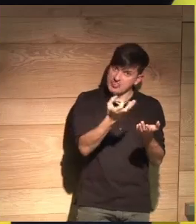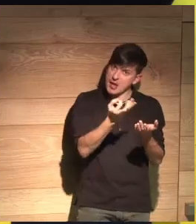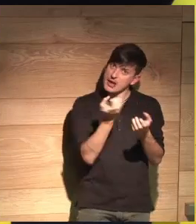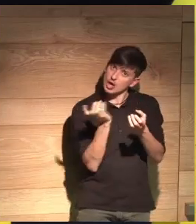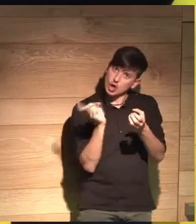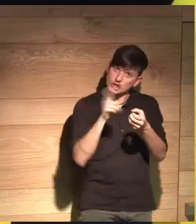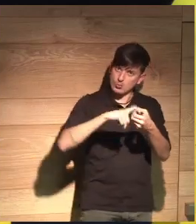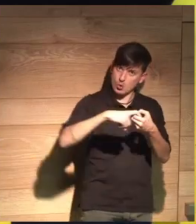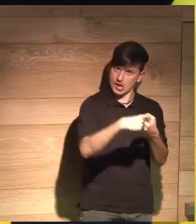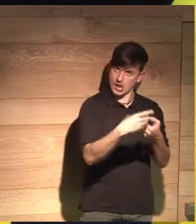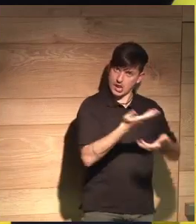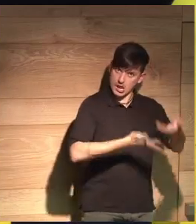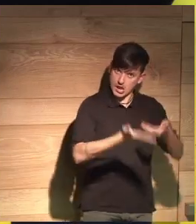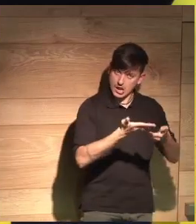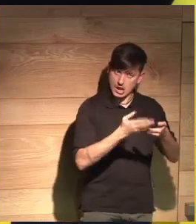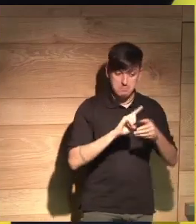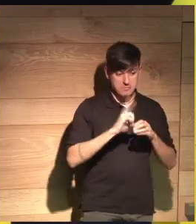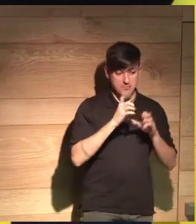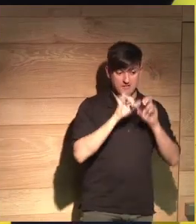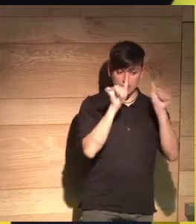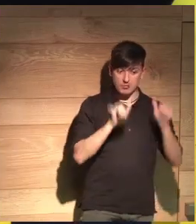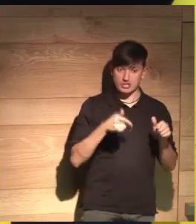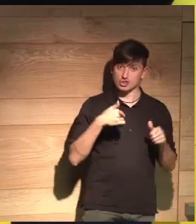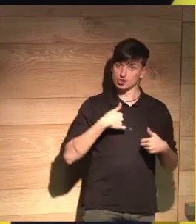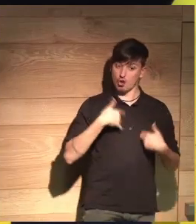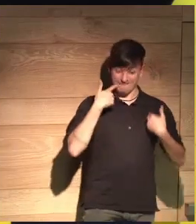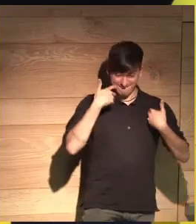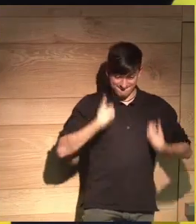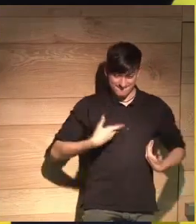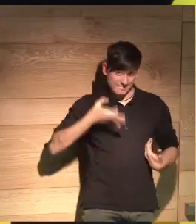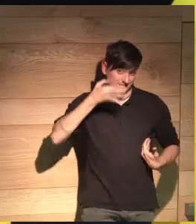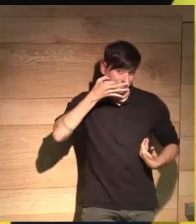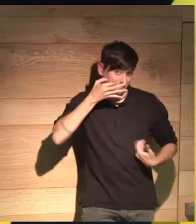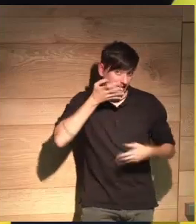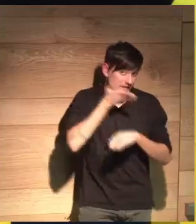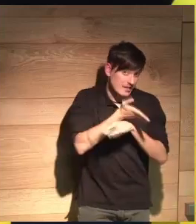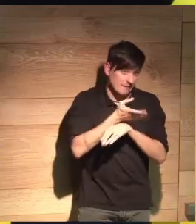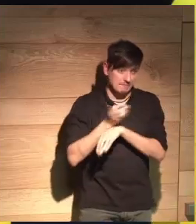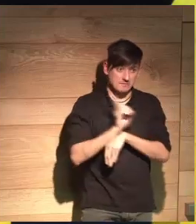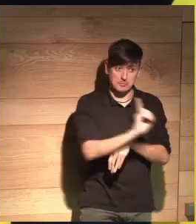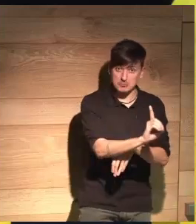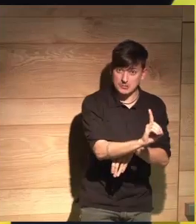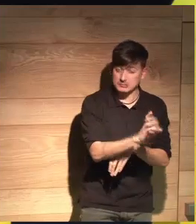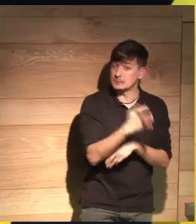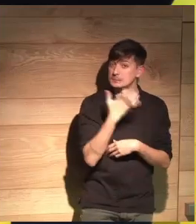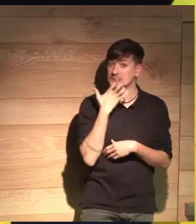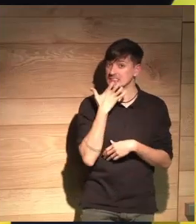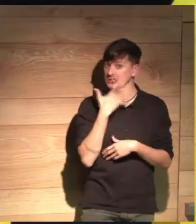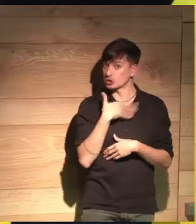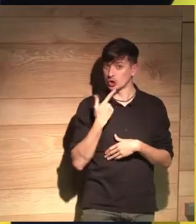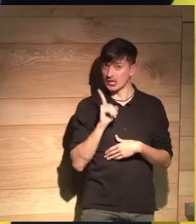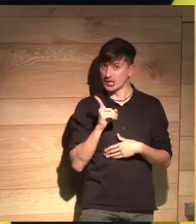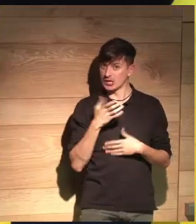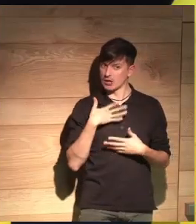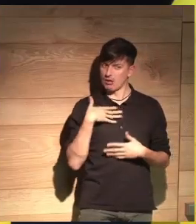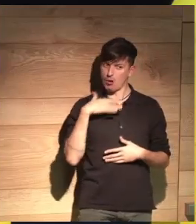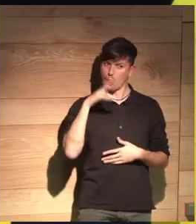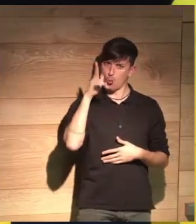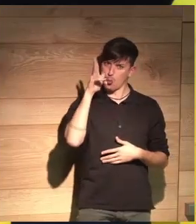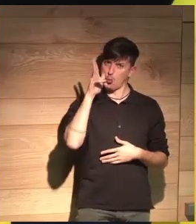contribuye la primera manera es con tu presencia porque a la comunidad y si no quiere hacerlo quiere quieres el lujo